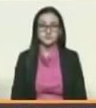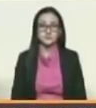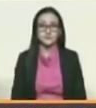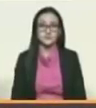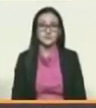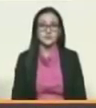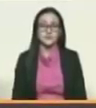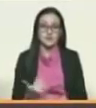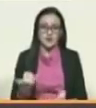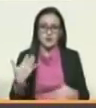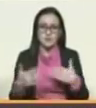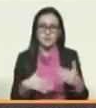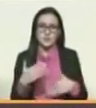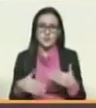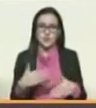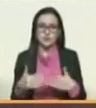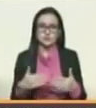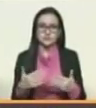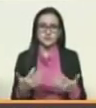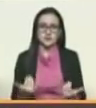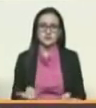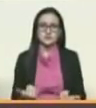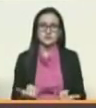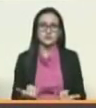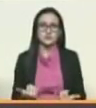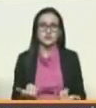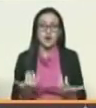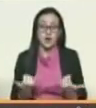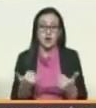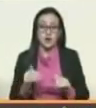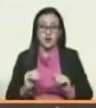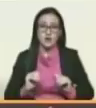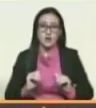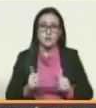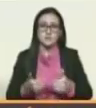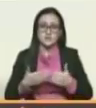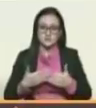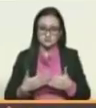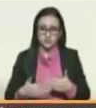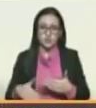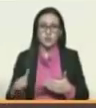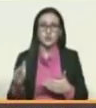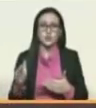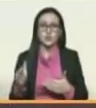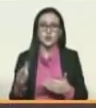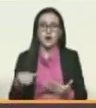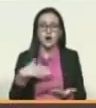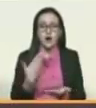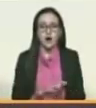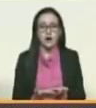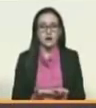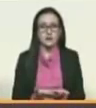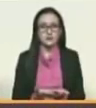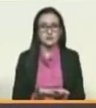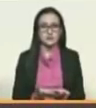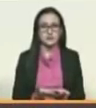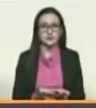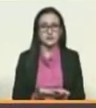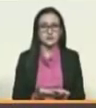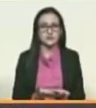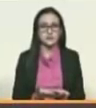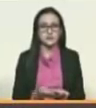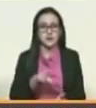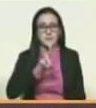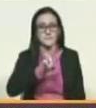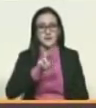está dando, también se está comenzando a dar, que se va a dar hasta el día, hasta